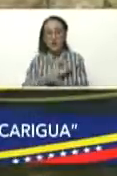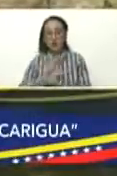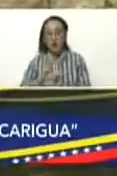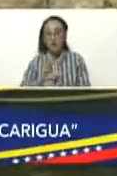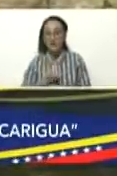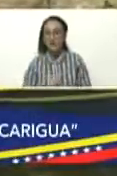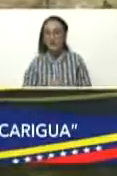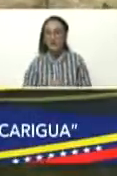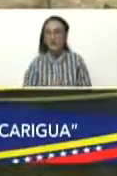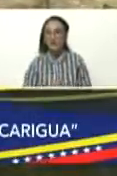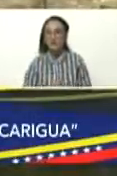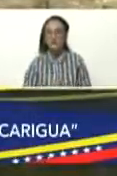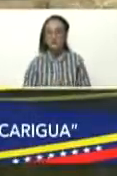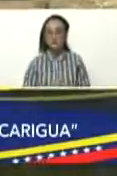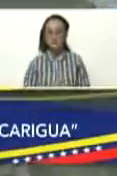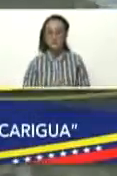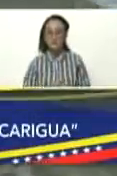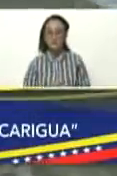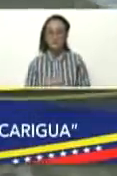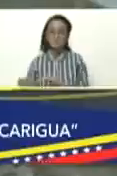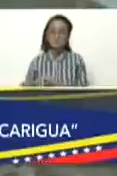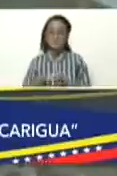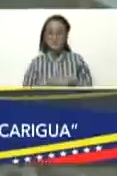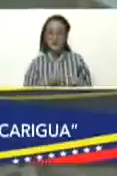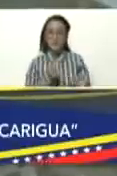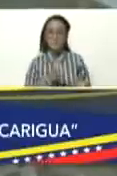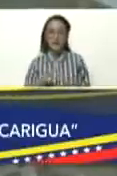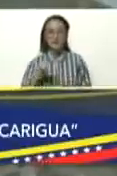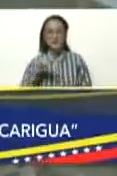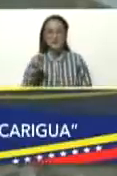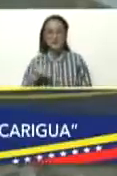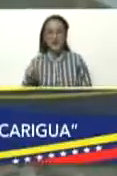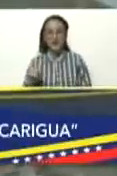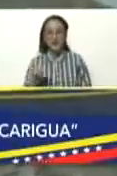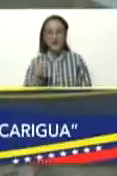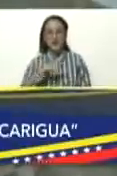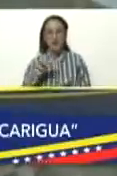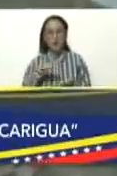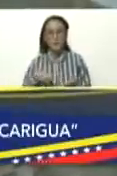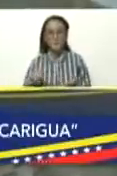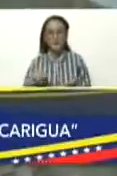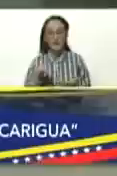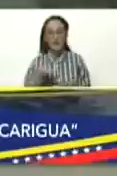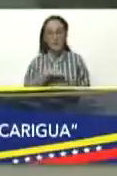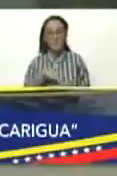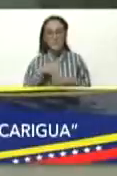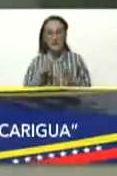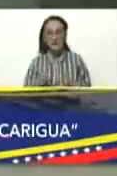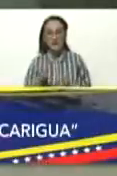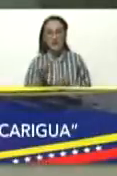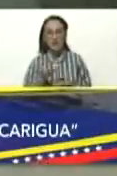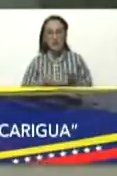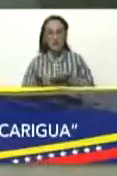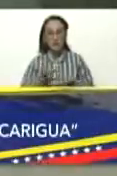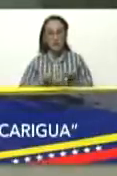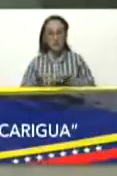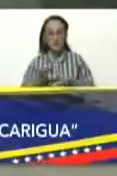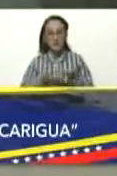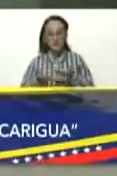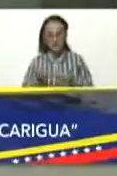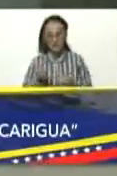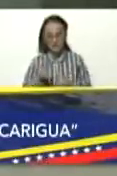eso, tenemos también el Plan Z, el cual fue un convenio realizado con el Ministerio de Comercio y